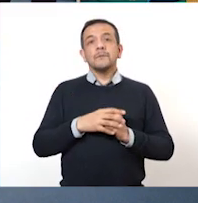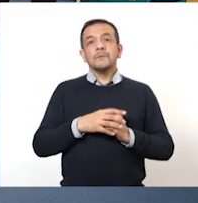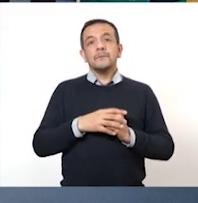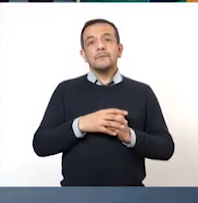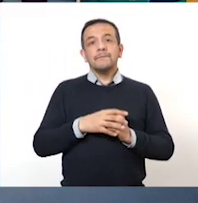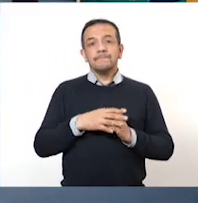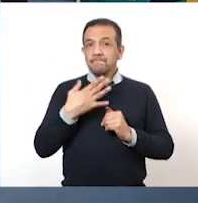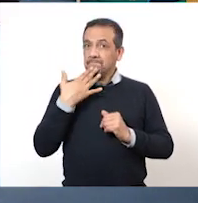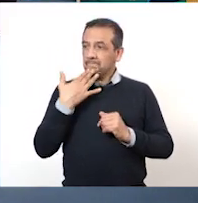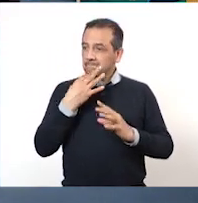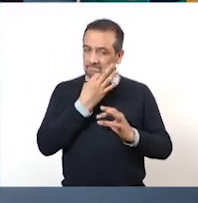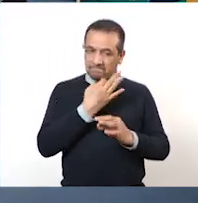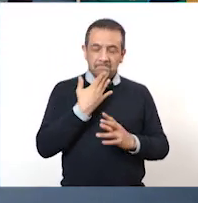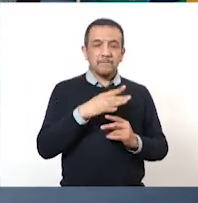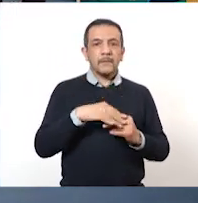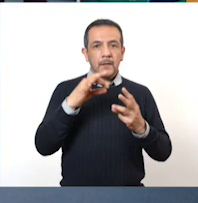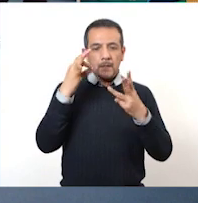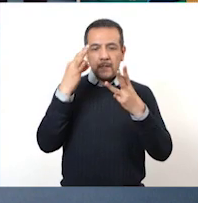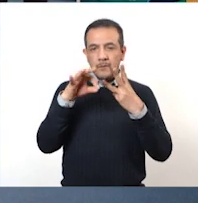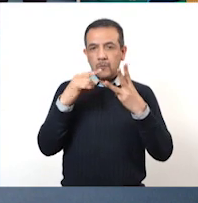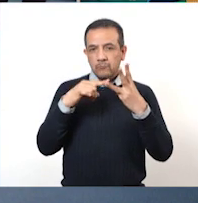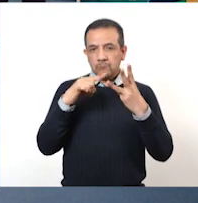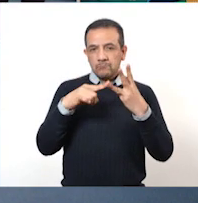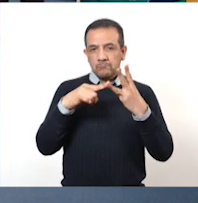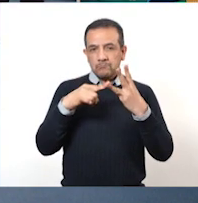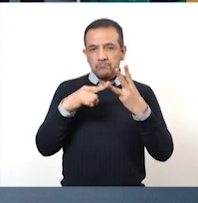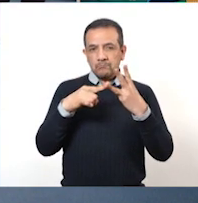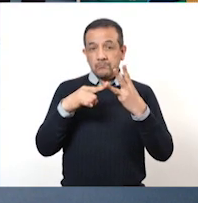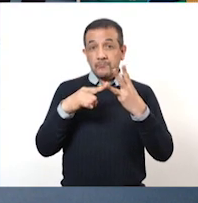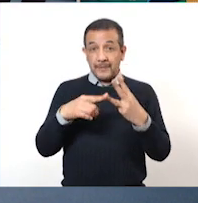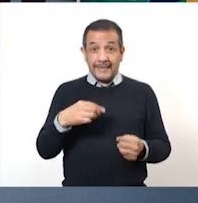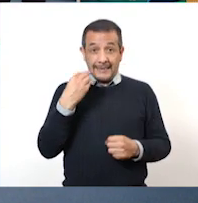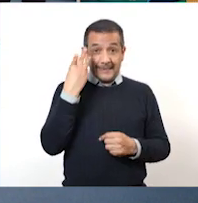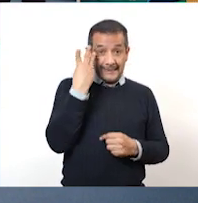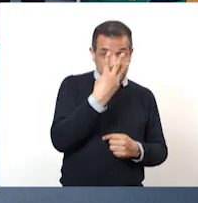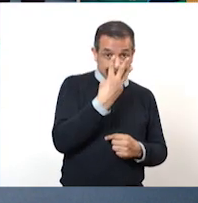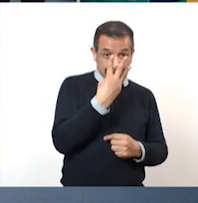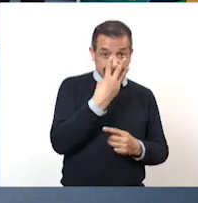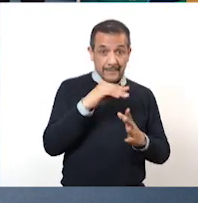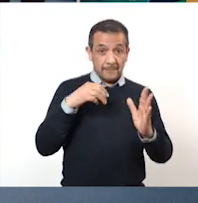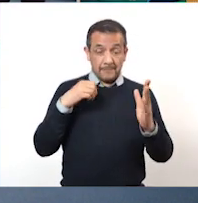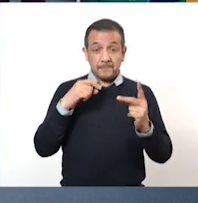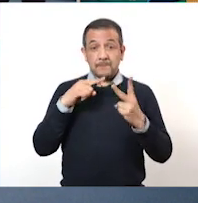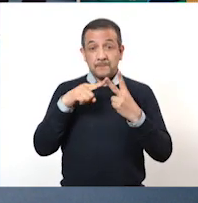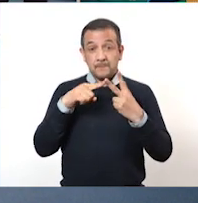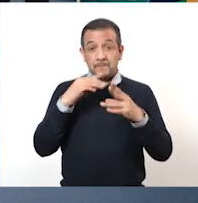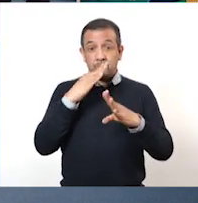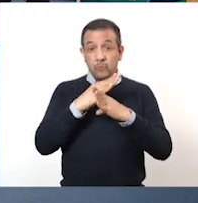4 más 4. Esa sería bien, la otra. Bien, muy bien. Y la última sería